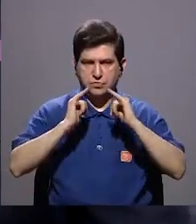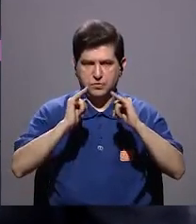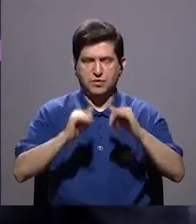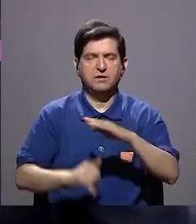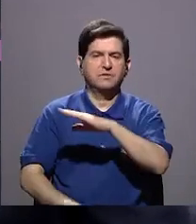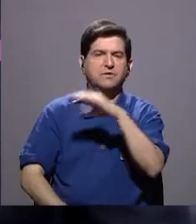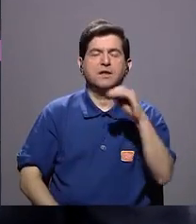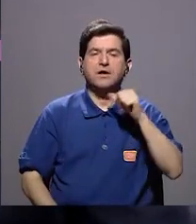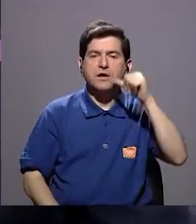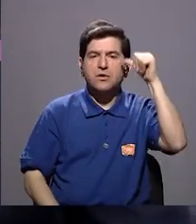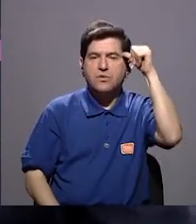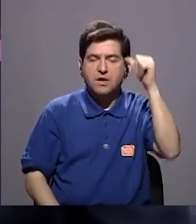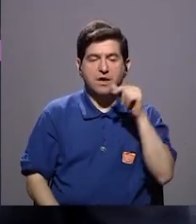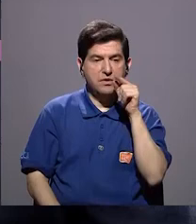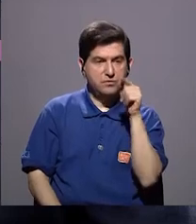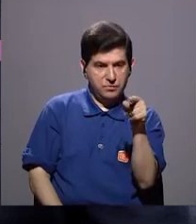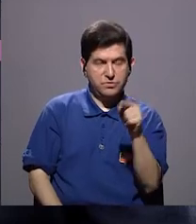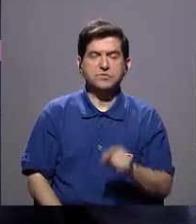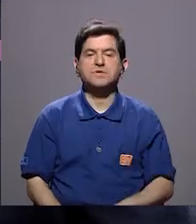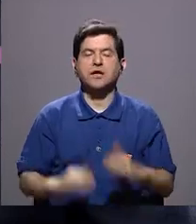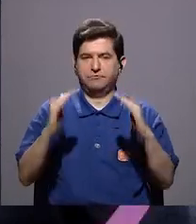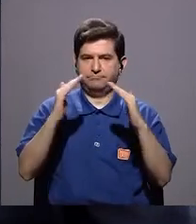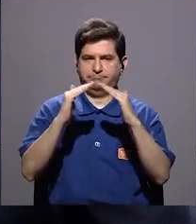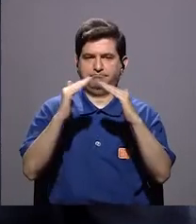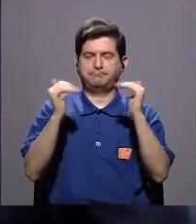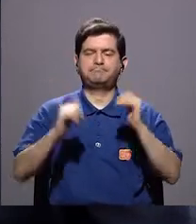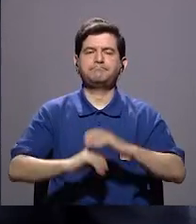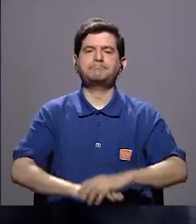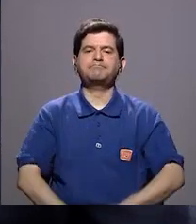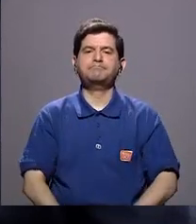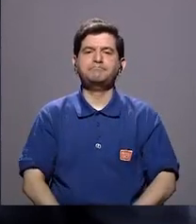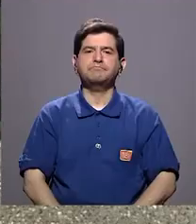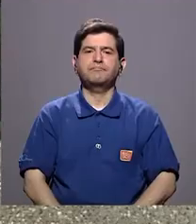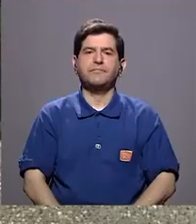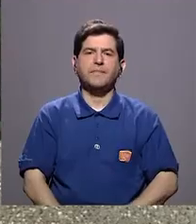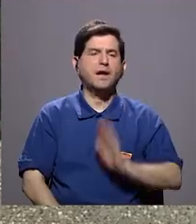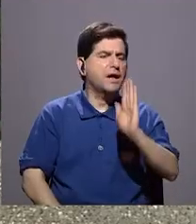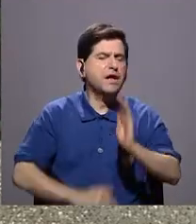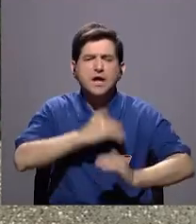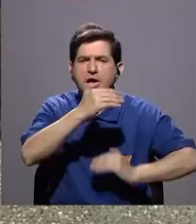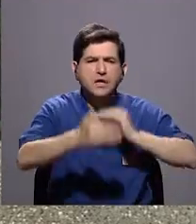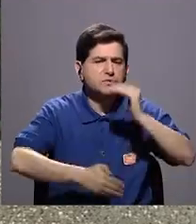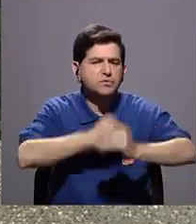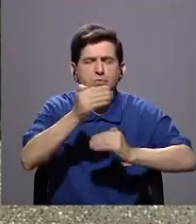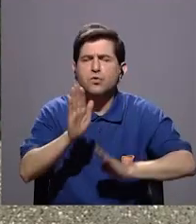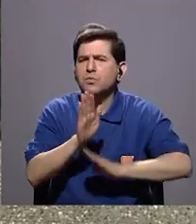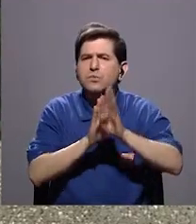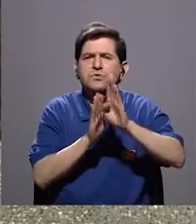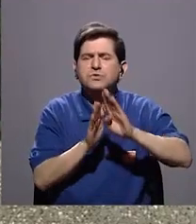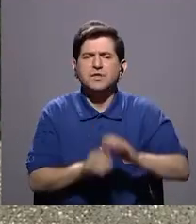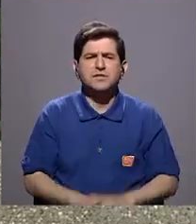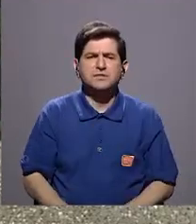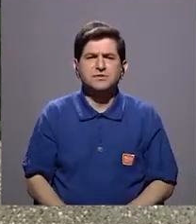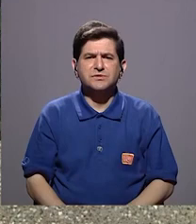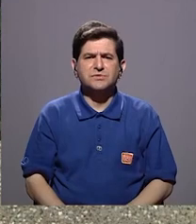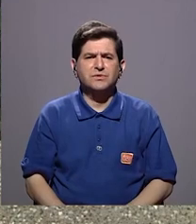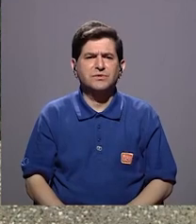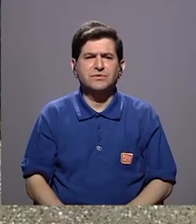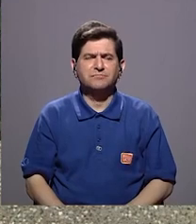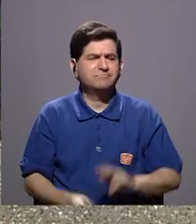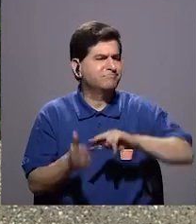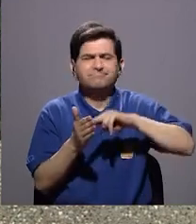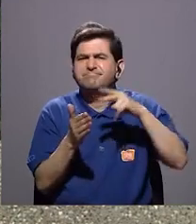con los adultos con los cuales convive, ¿verdad? Y esto, en su proceso de desarrollo, ¿cuál